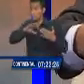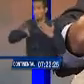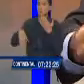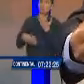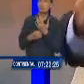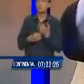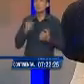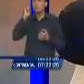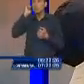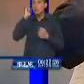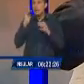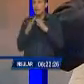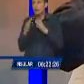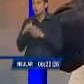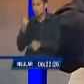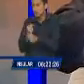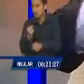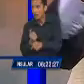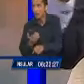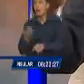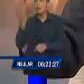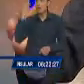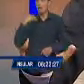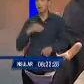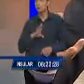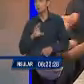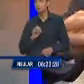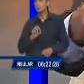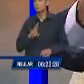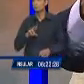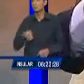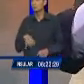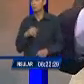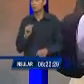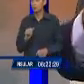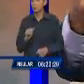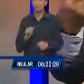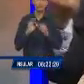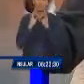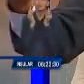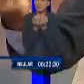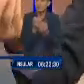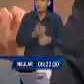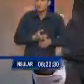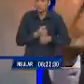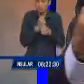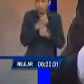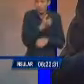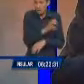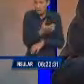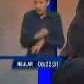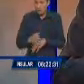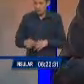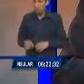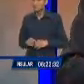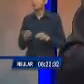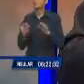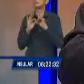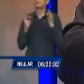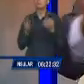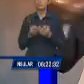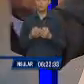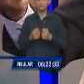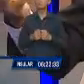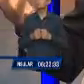de casa, en la época del doctor Borges se incorporó el seguro campesino. A las familias. Las familias. Lo ideal